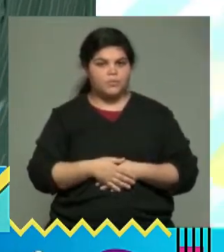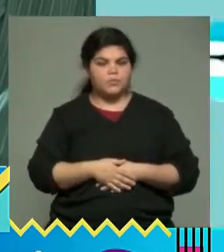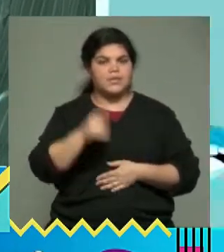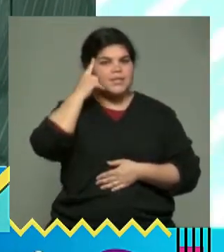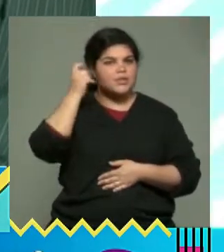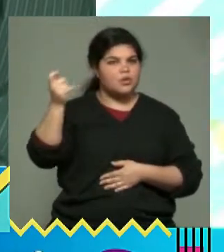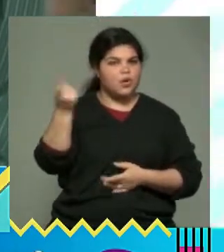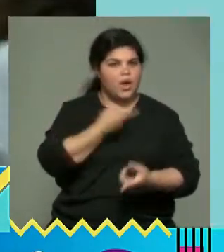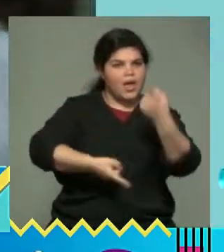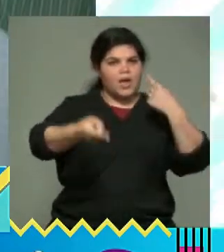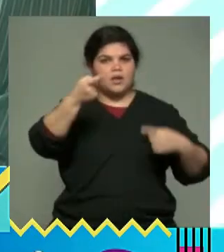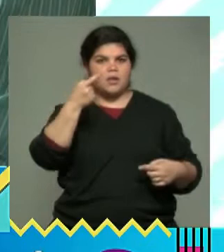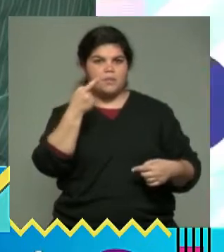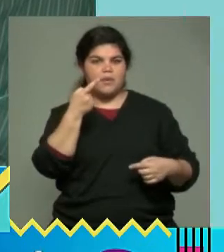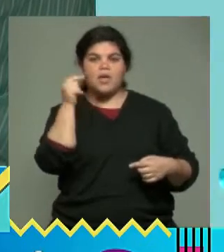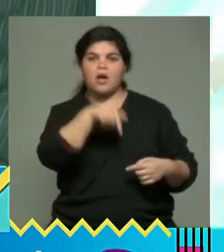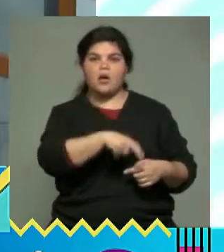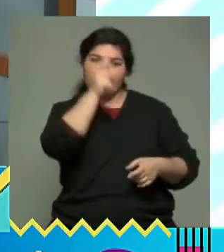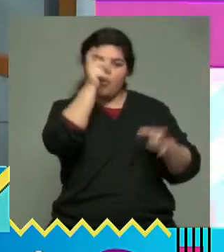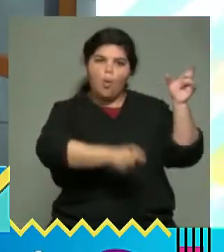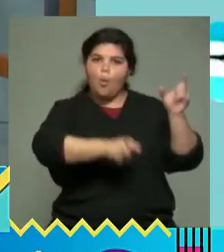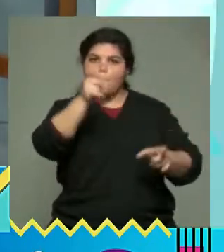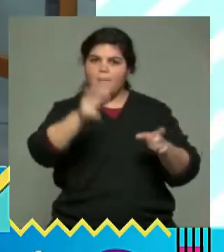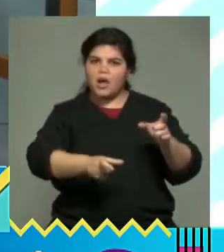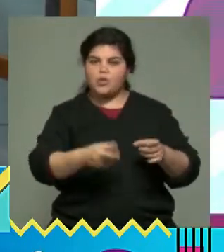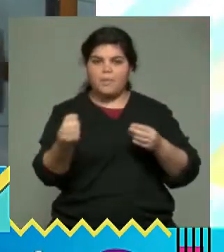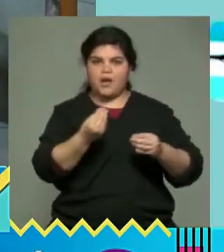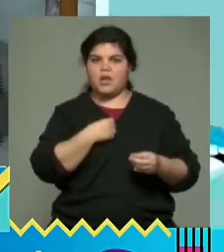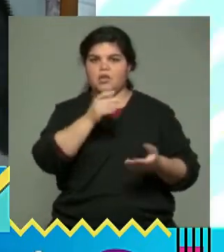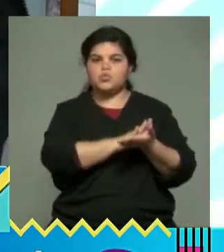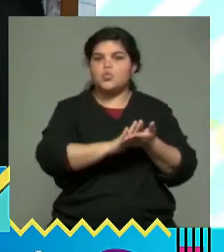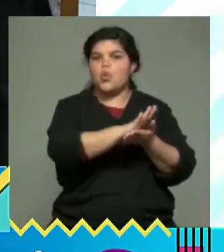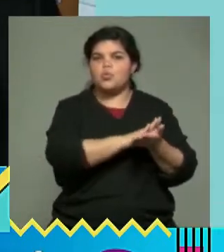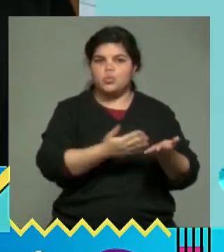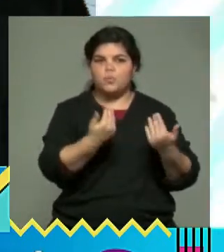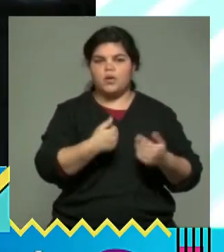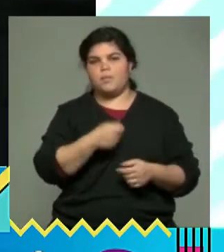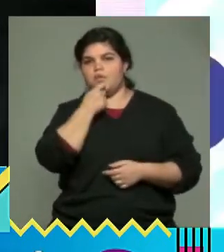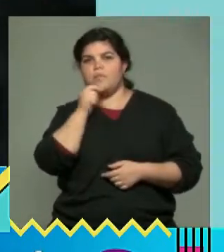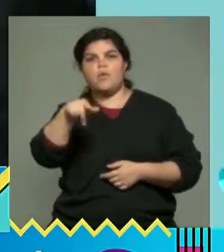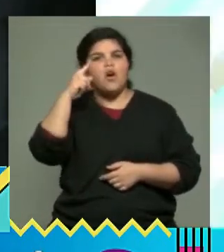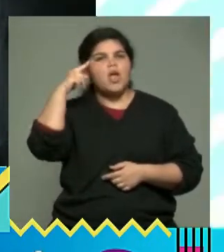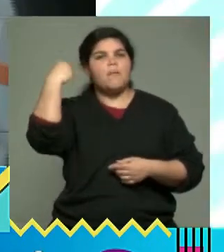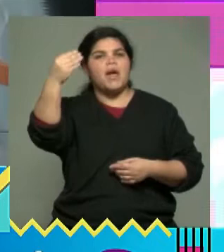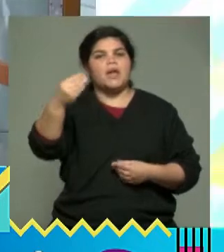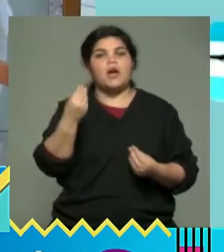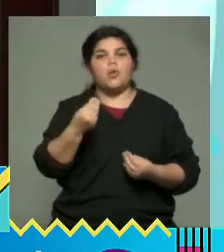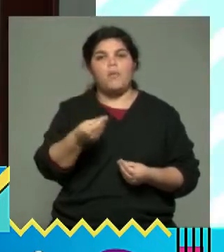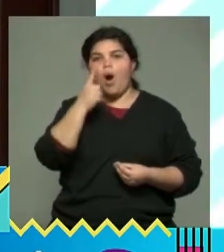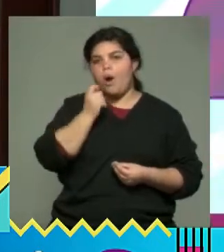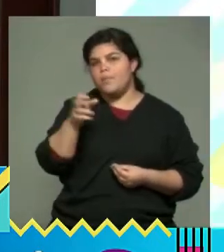el procedimiento de humanización. Es decir, para poder sanar la herida, bueno, ¿qué te imaginas que hubiera sido? Claro. ¿Varón o mujer? Pongámosle un